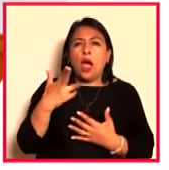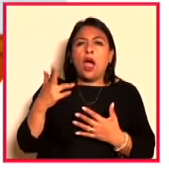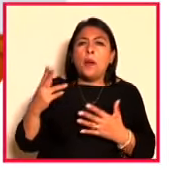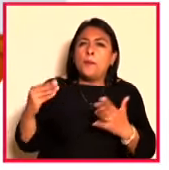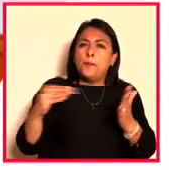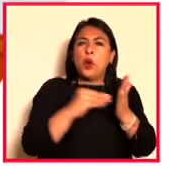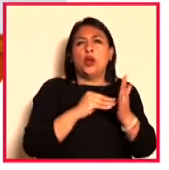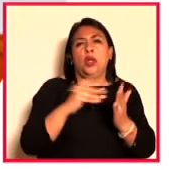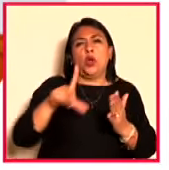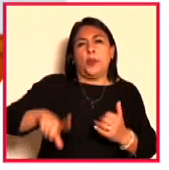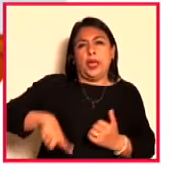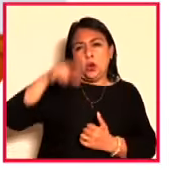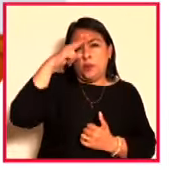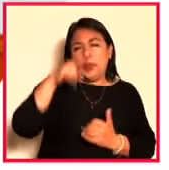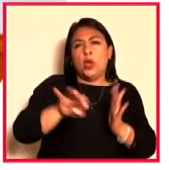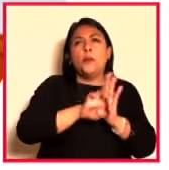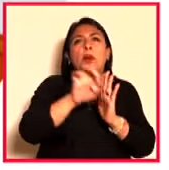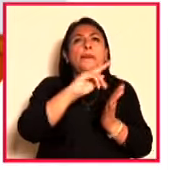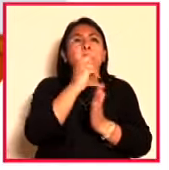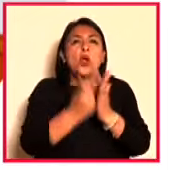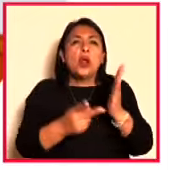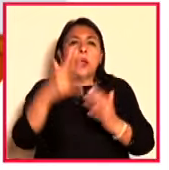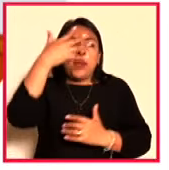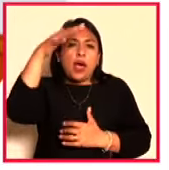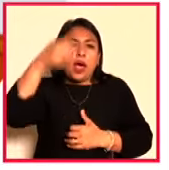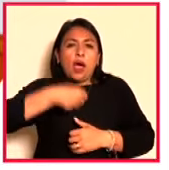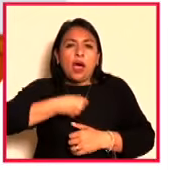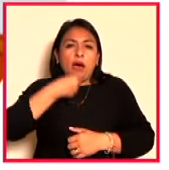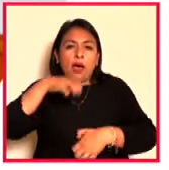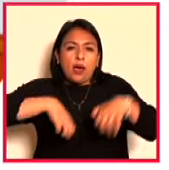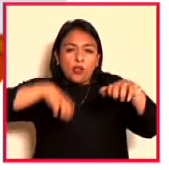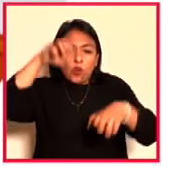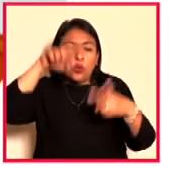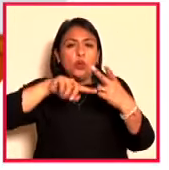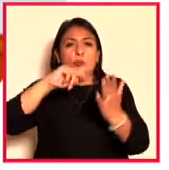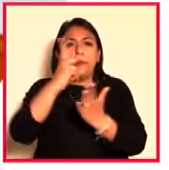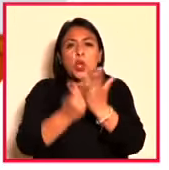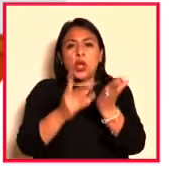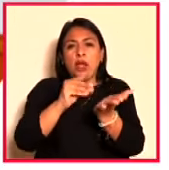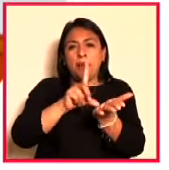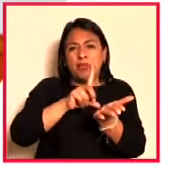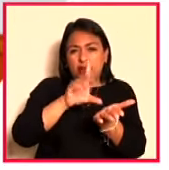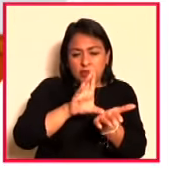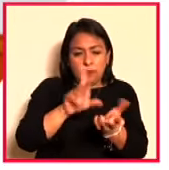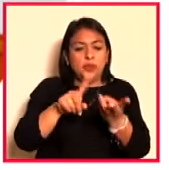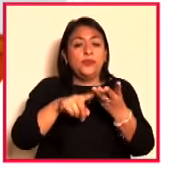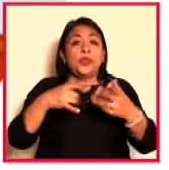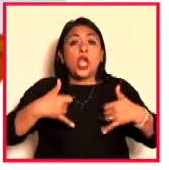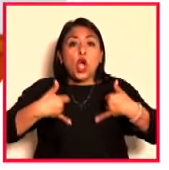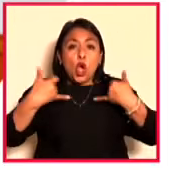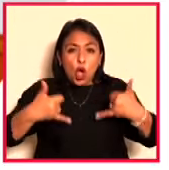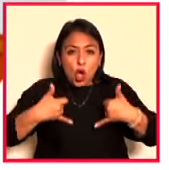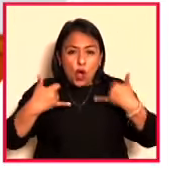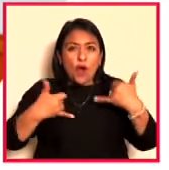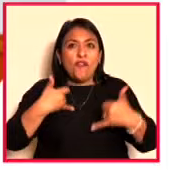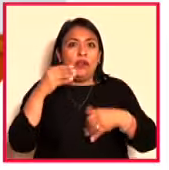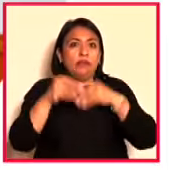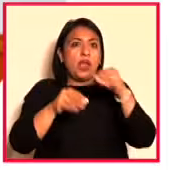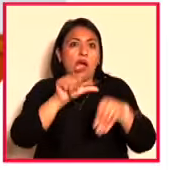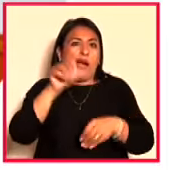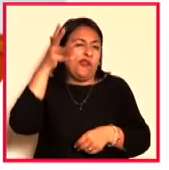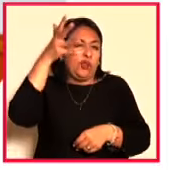el programa de adultos mayores, como el programa de personas con discapacidad, como Jóvenes Construyendo el Futuro, entre